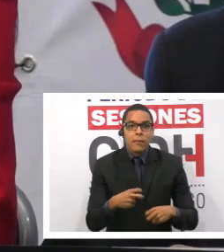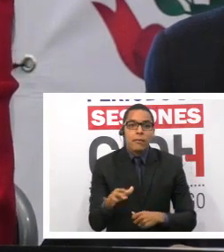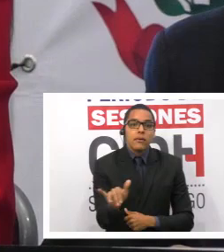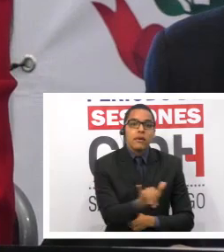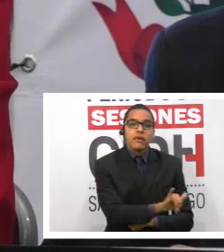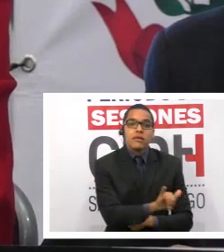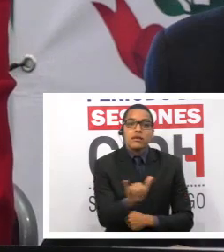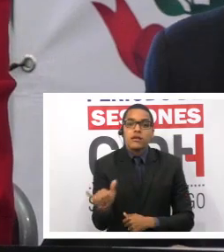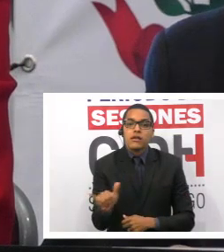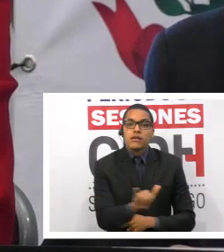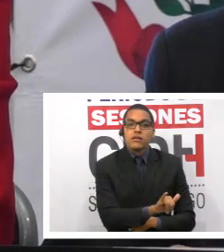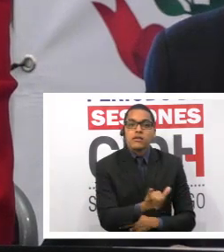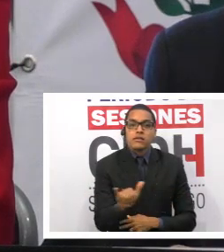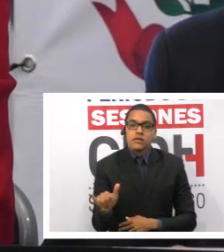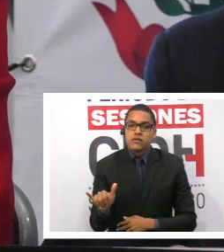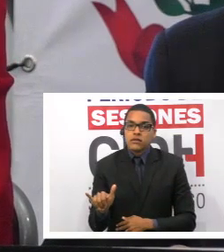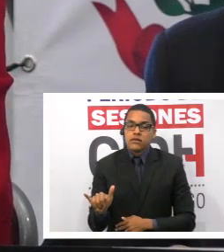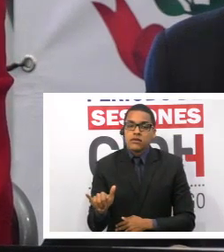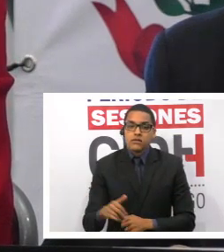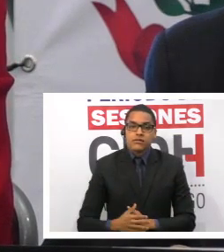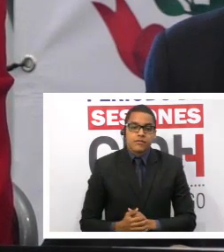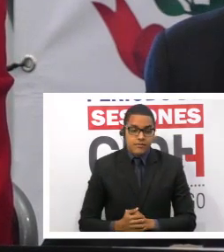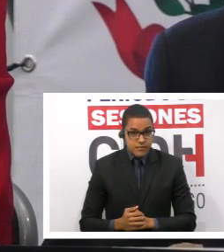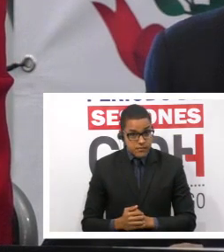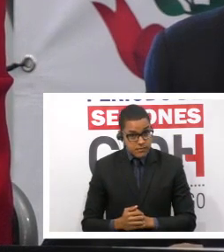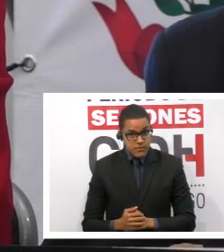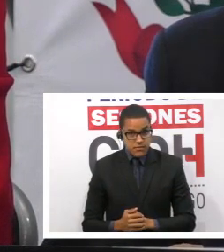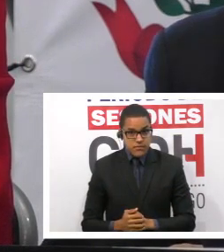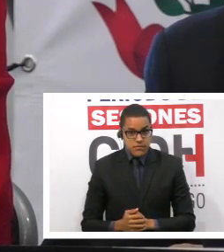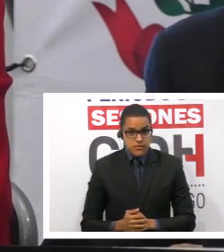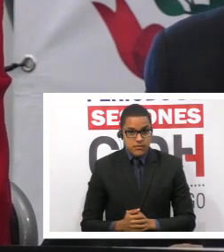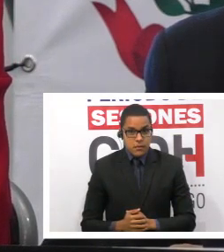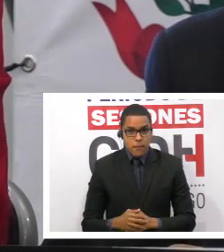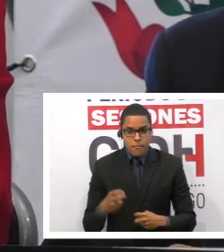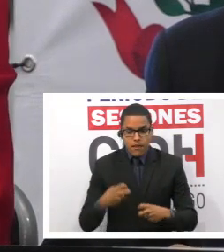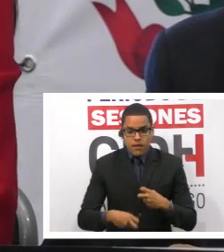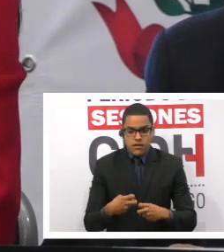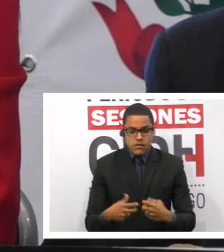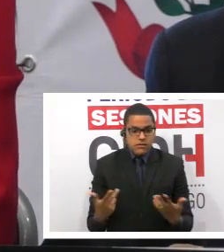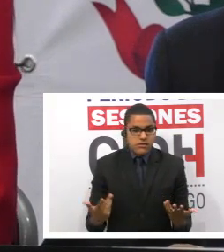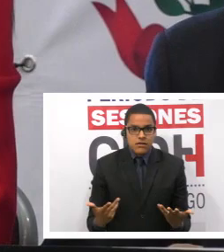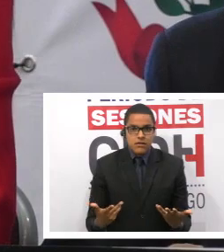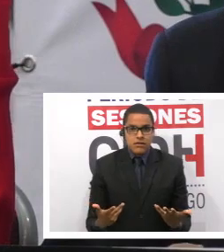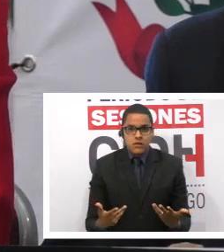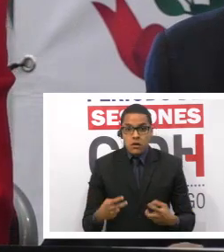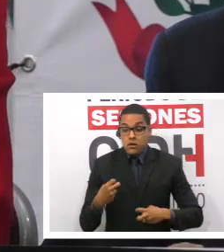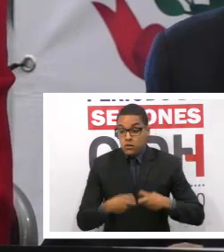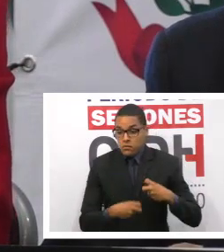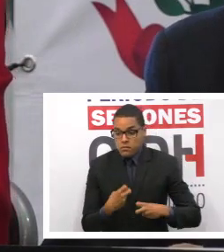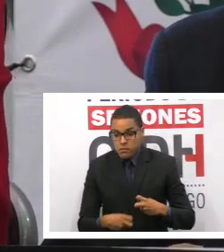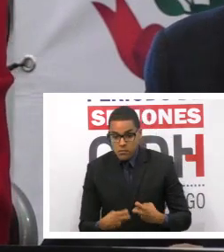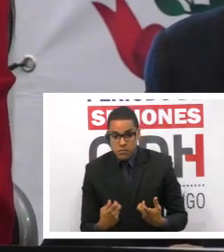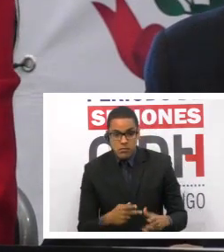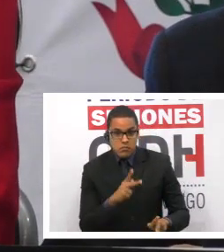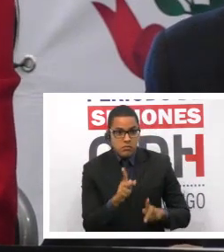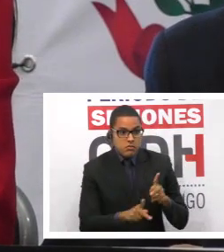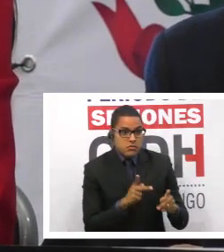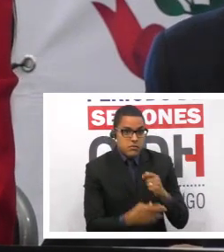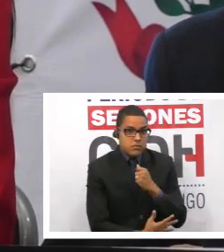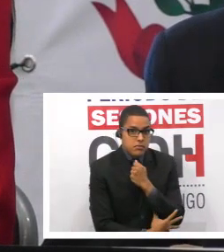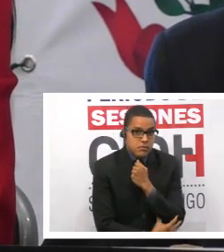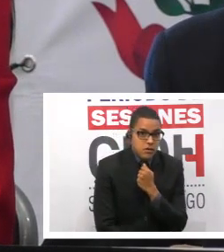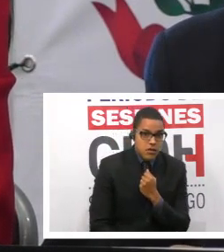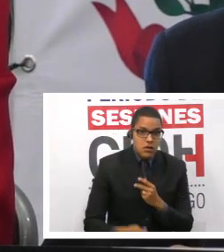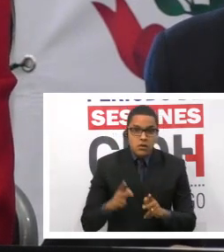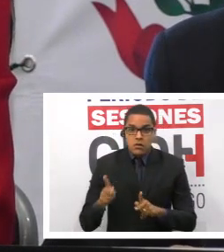posibles retrocesos en materia de derechos económicos sociales y culturales y como no si las hubiera buenas prácticas